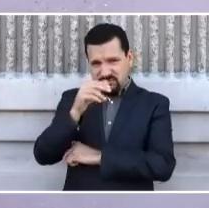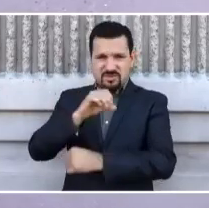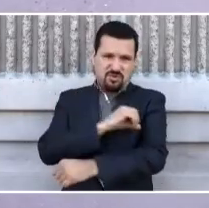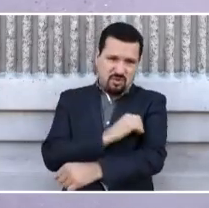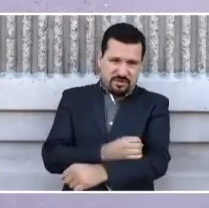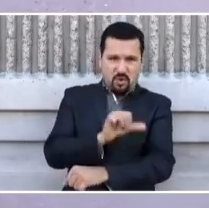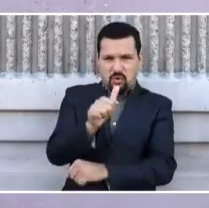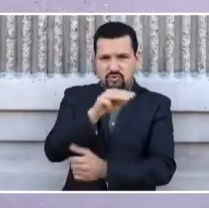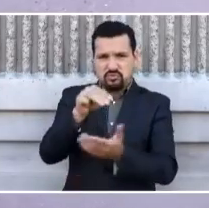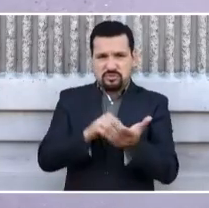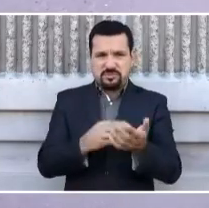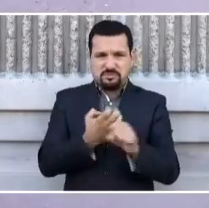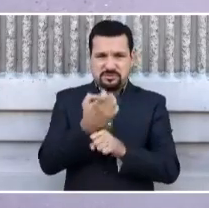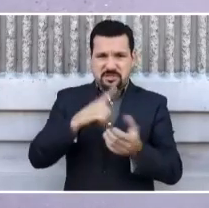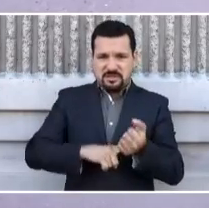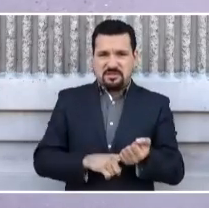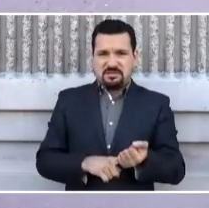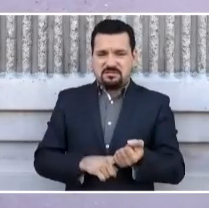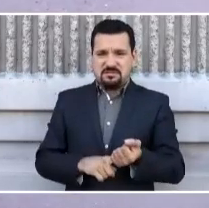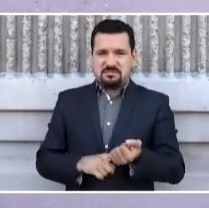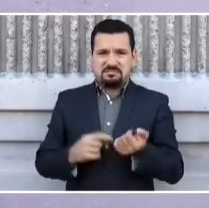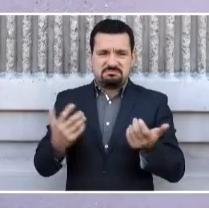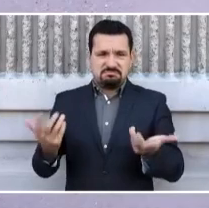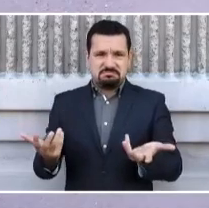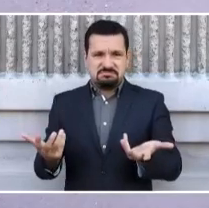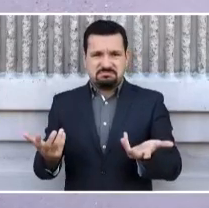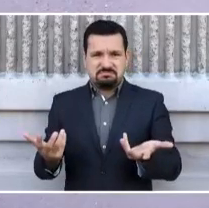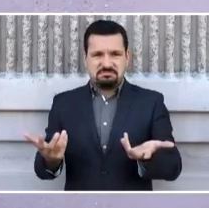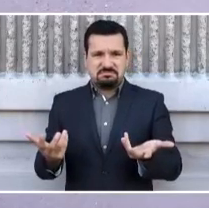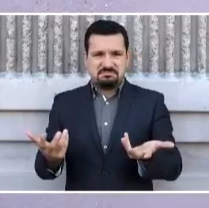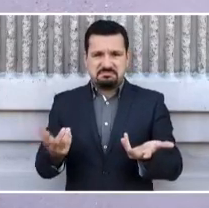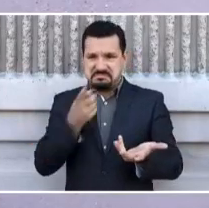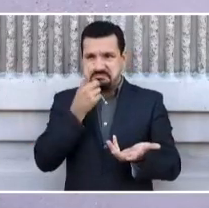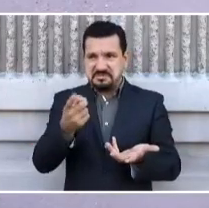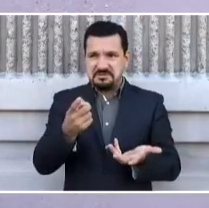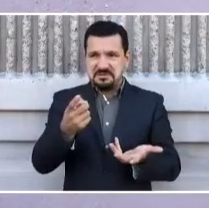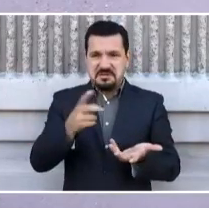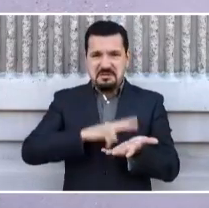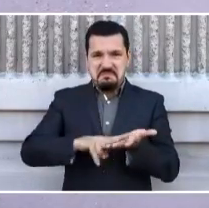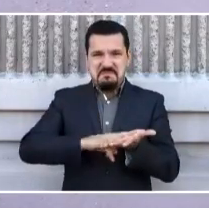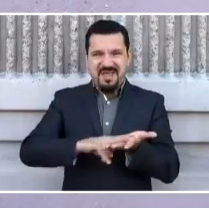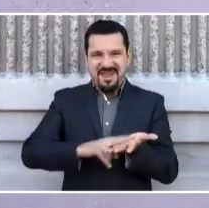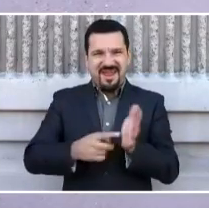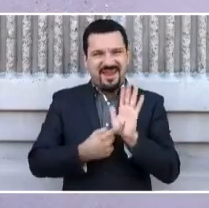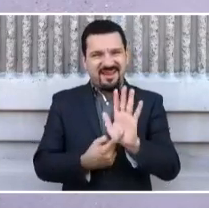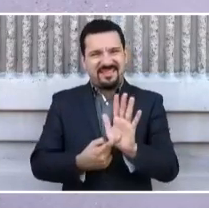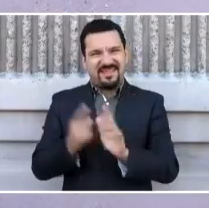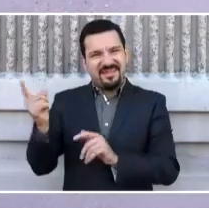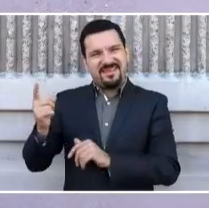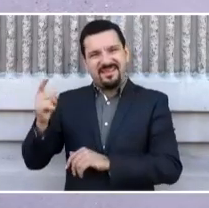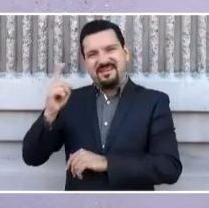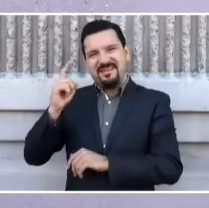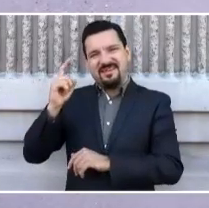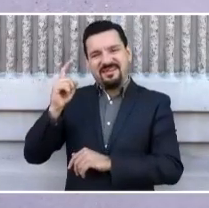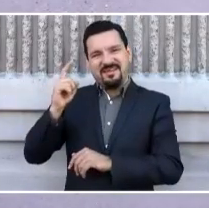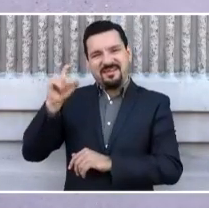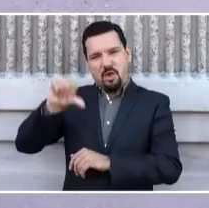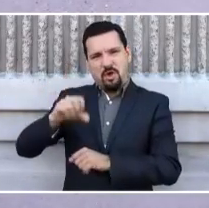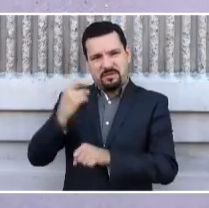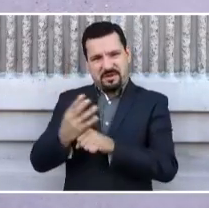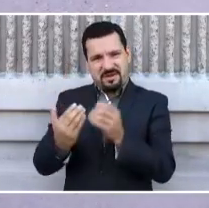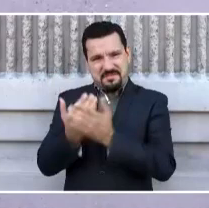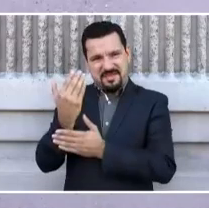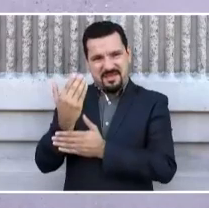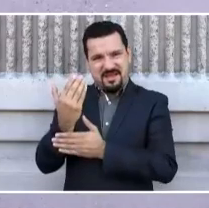otros municipios del estado que no fueron considerados en verde o de la esperanza por el semáforo de la tendencia COVID que se presentó a